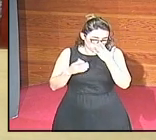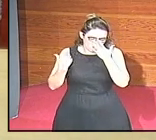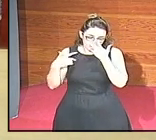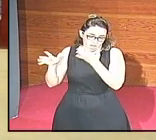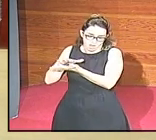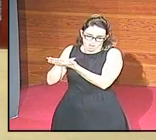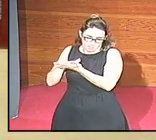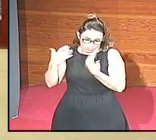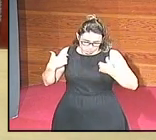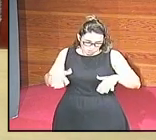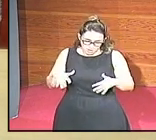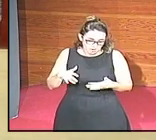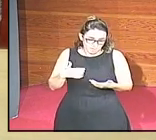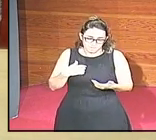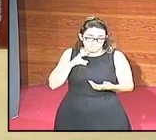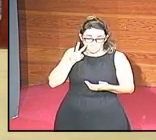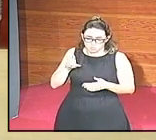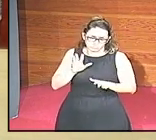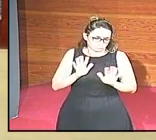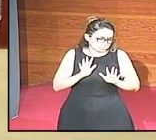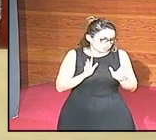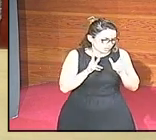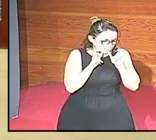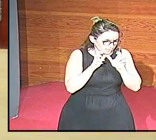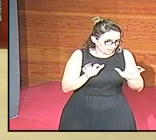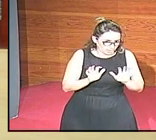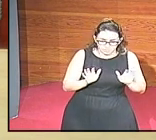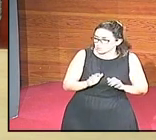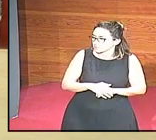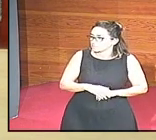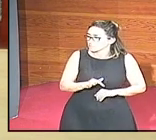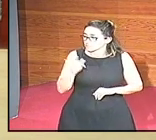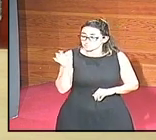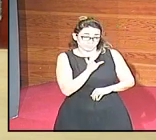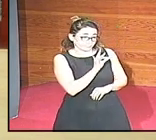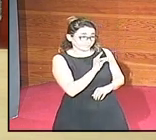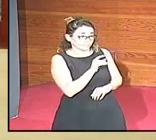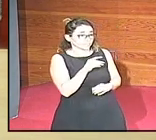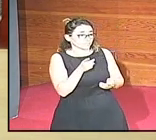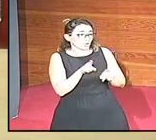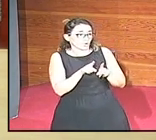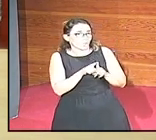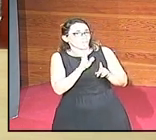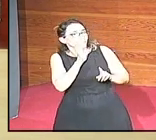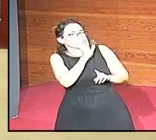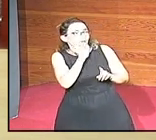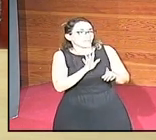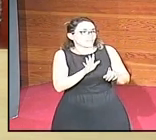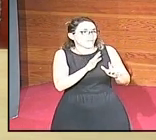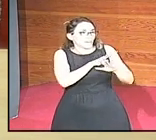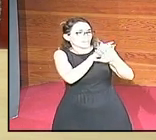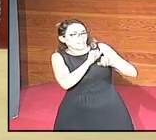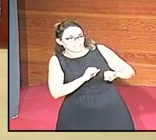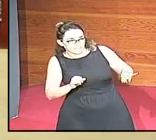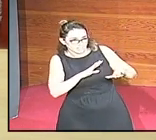Sí, sí que la y, sí. Y a mí me parece terrible, nada más. No y a mí decir también, nada más. Y sobre todo que se disfracen de pacifismo. Esto me parece una falacia